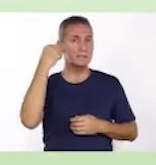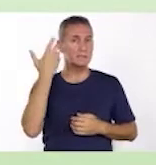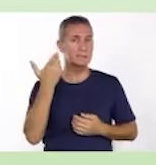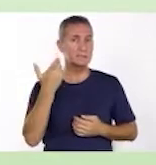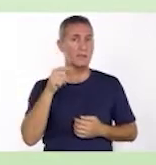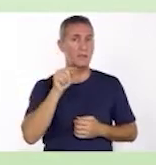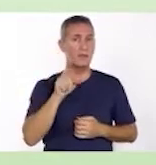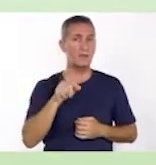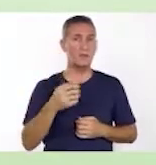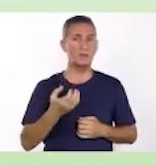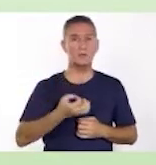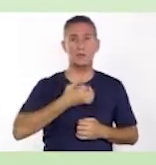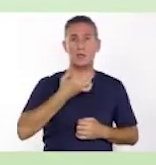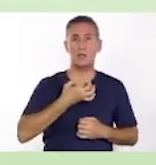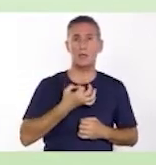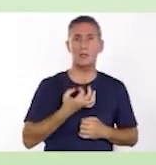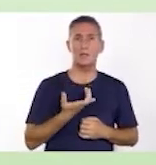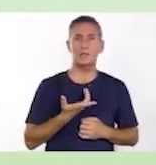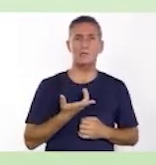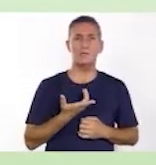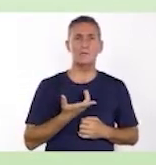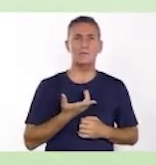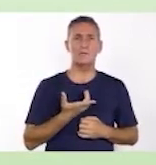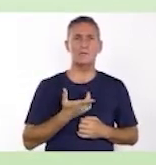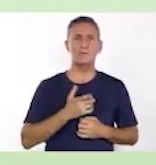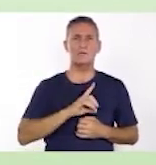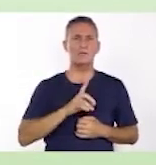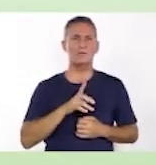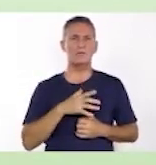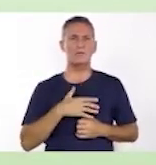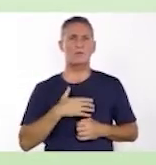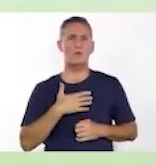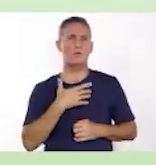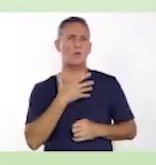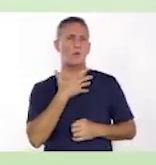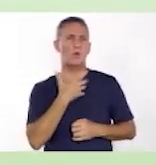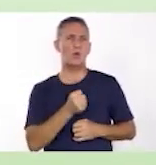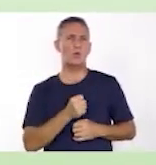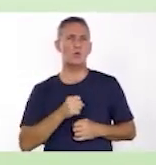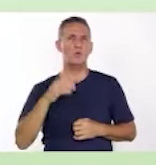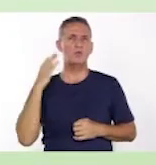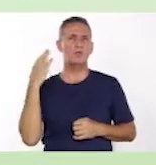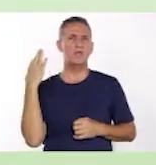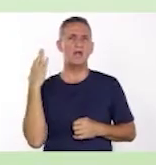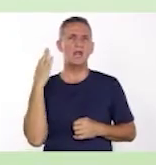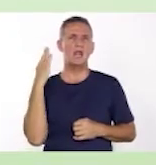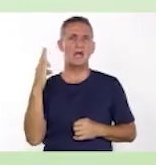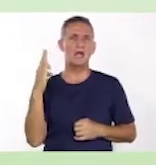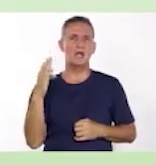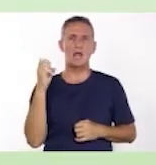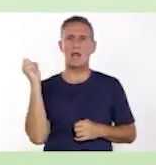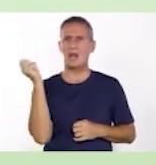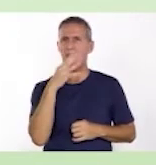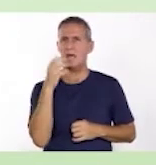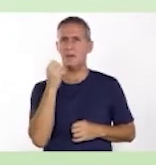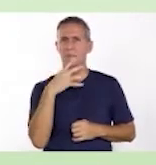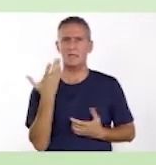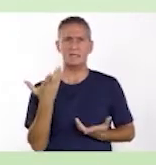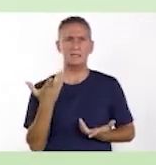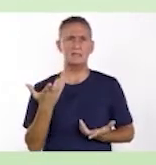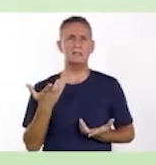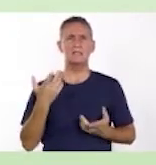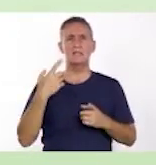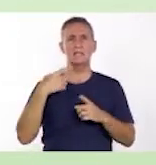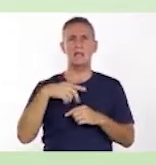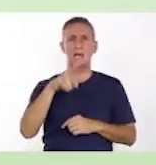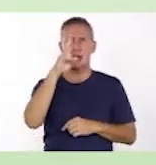que nos dice es despiadado con la pedantería de los falsos sabios, la mentira de los